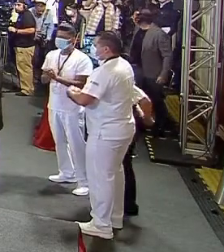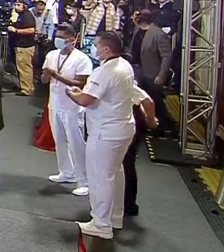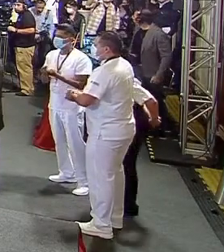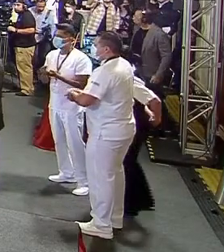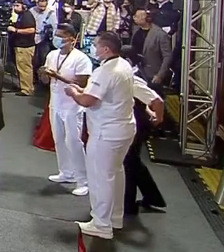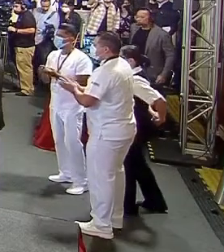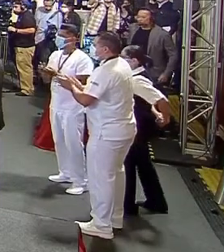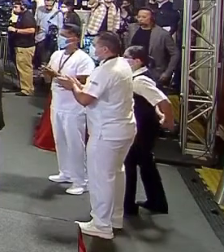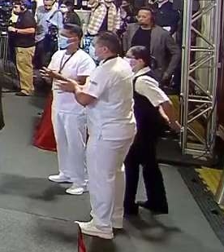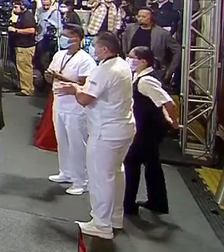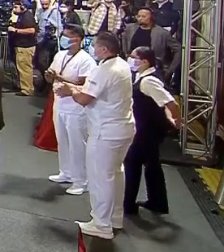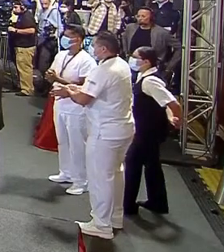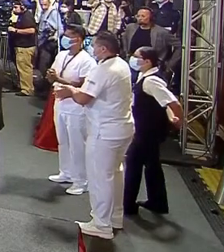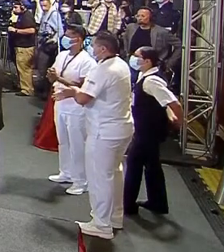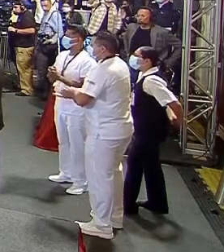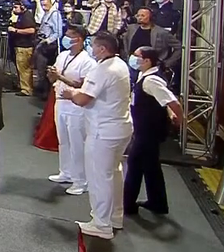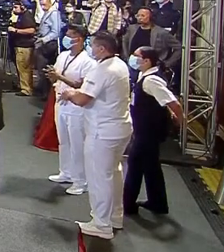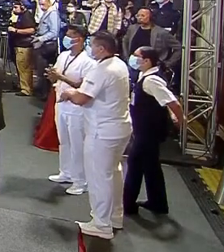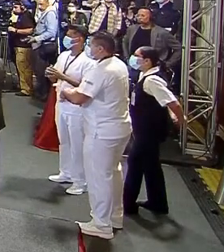Muchas gracias.